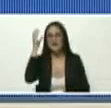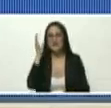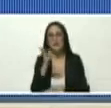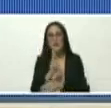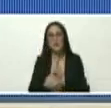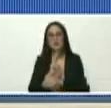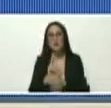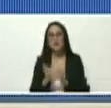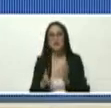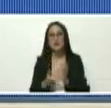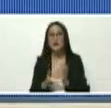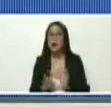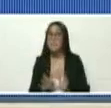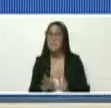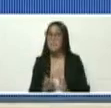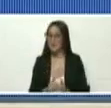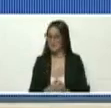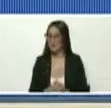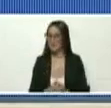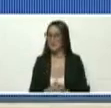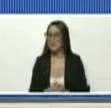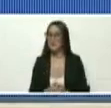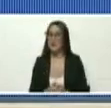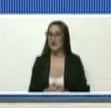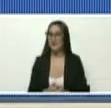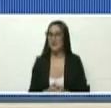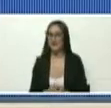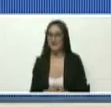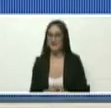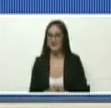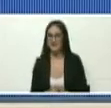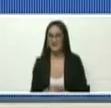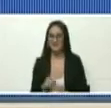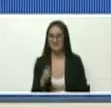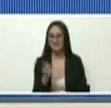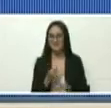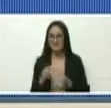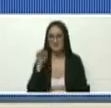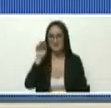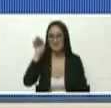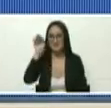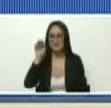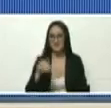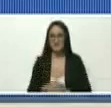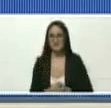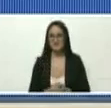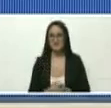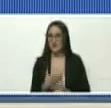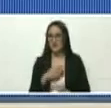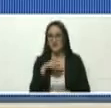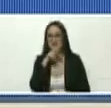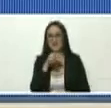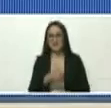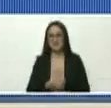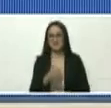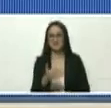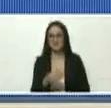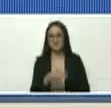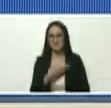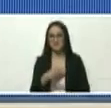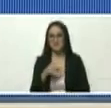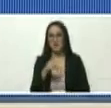del petróleo y cómo es indispensable para el crecimiento de la economía en el futuro. No quiero hablar más, presidente, porque usted es un